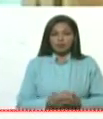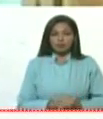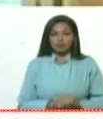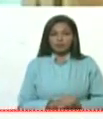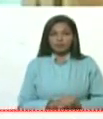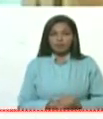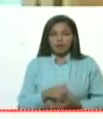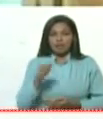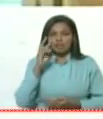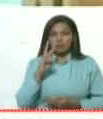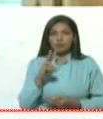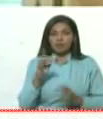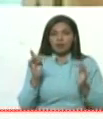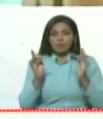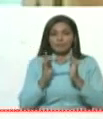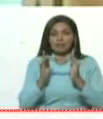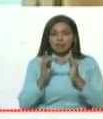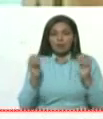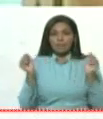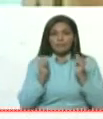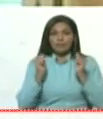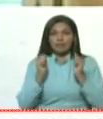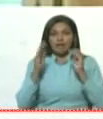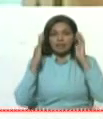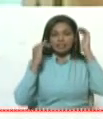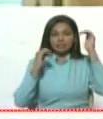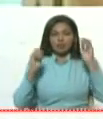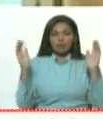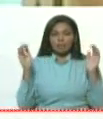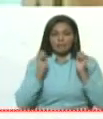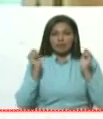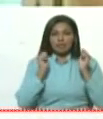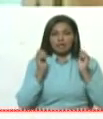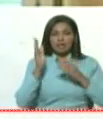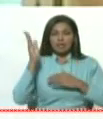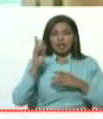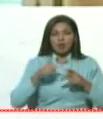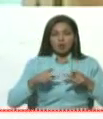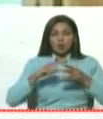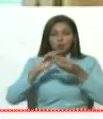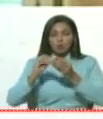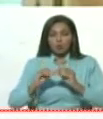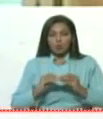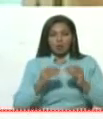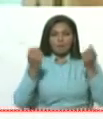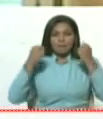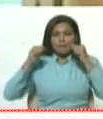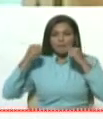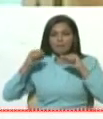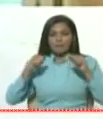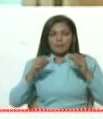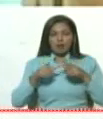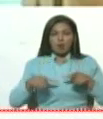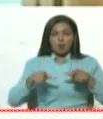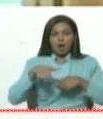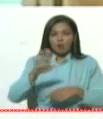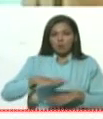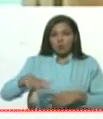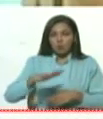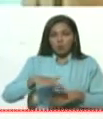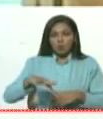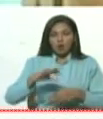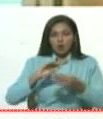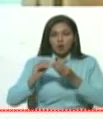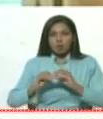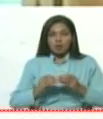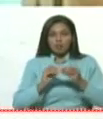Aquí tenemos un pase para el Estado Mérida, atención Mérida, allá está la rehabilitación, mejoramiento de la Plaza Bolívar en